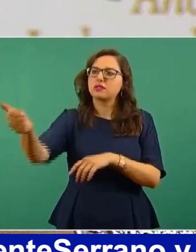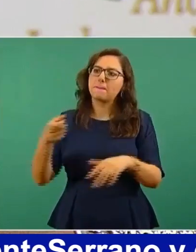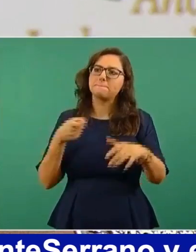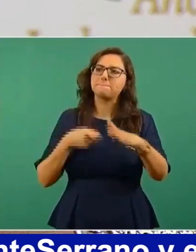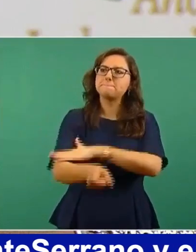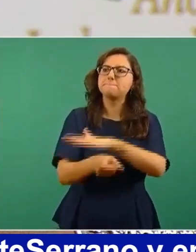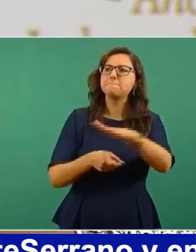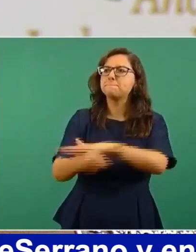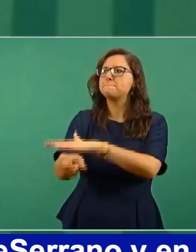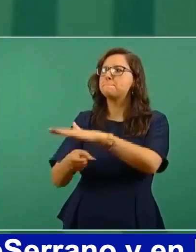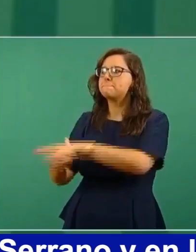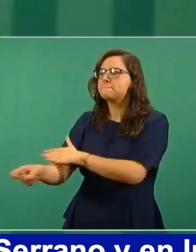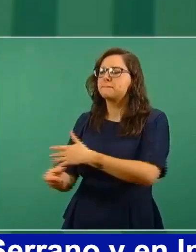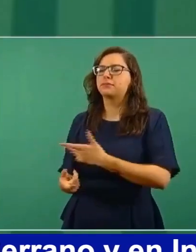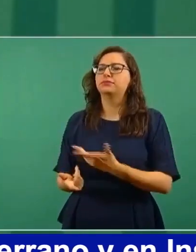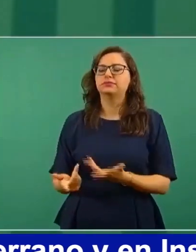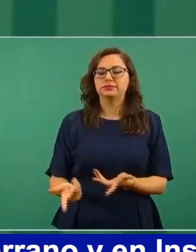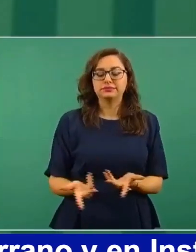pagaban